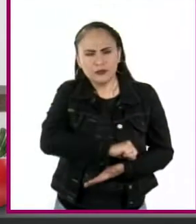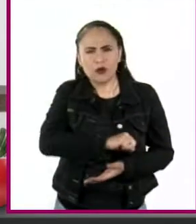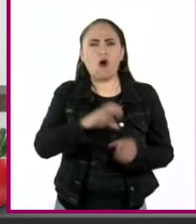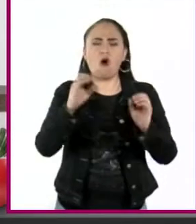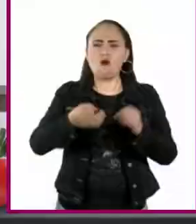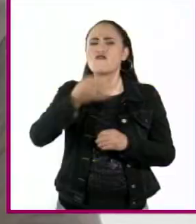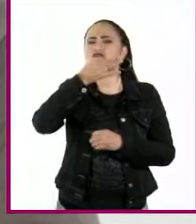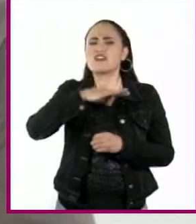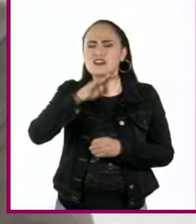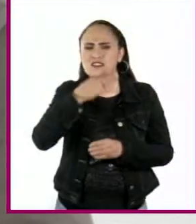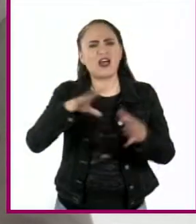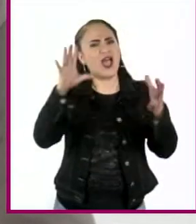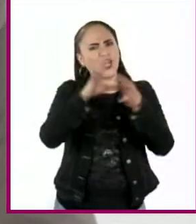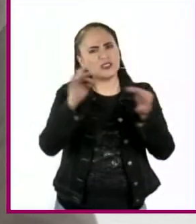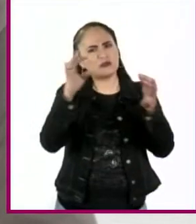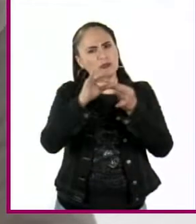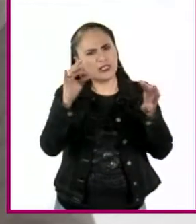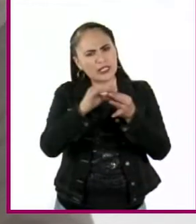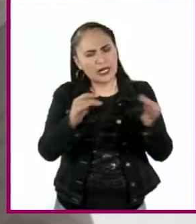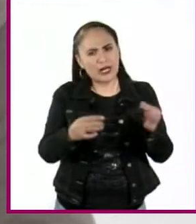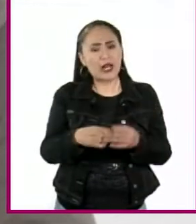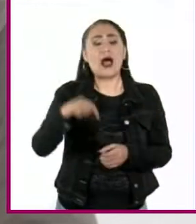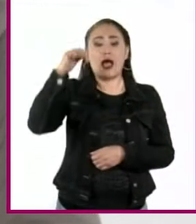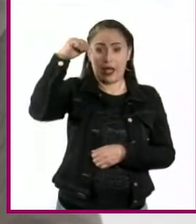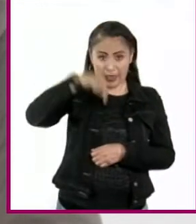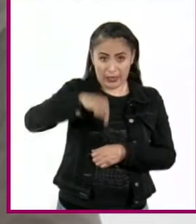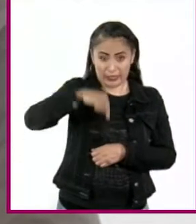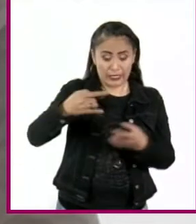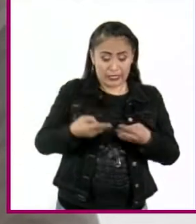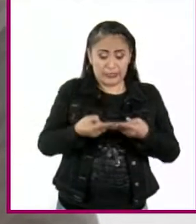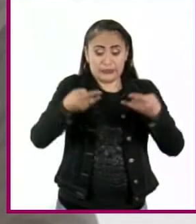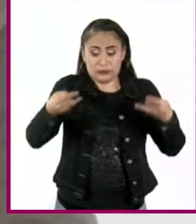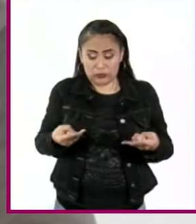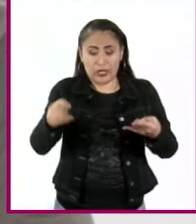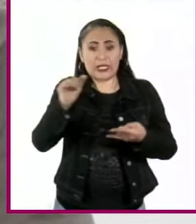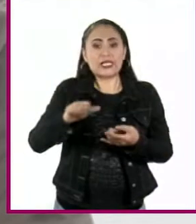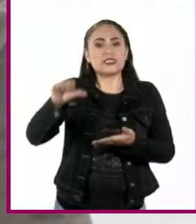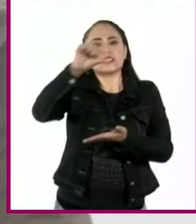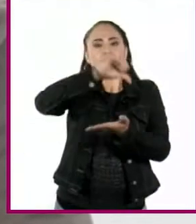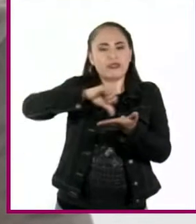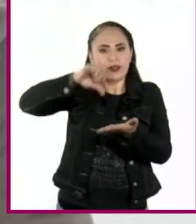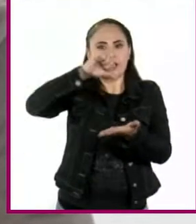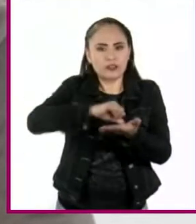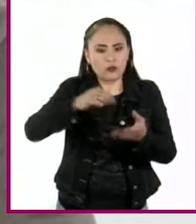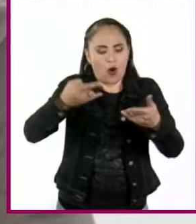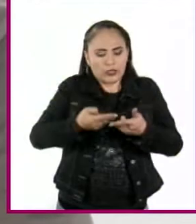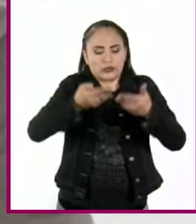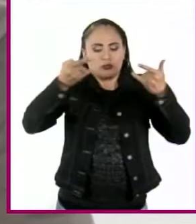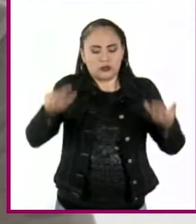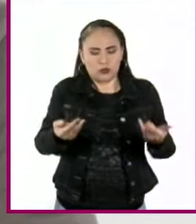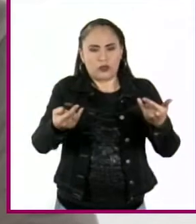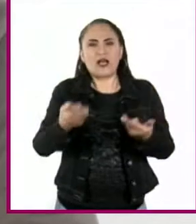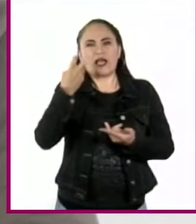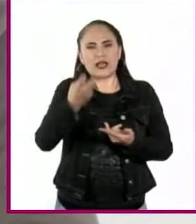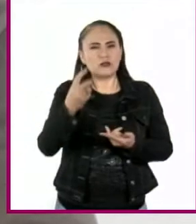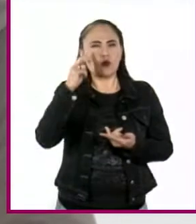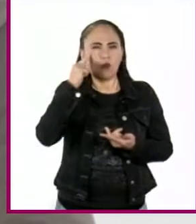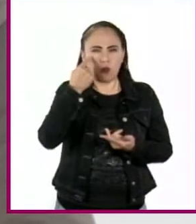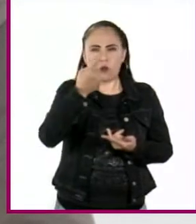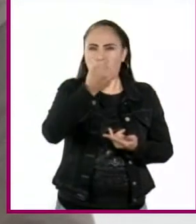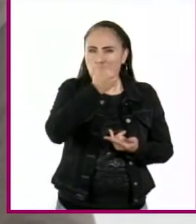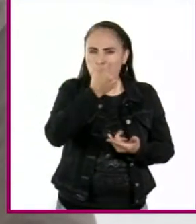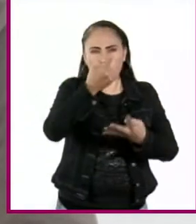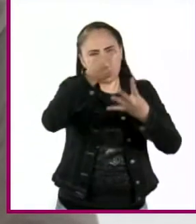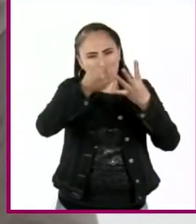ser contadas? En historia conocemos algo que se llama centralismo historiográfico y que quedó evidenciado en la visión y versión oficial